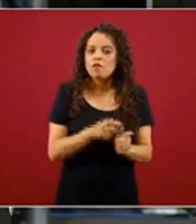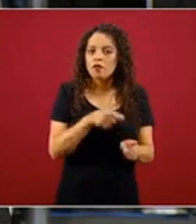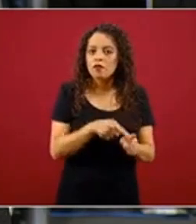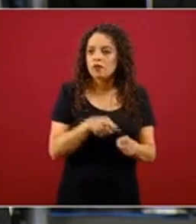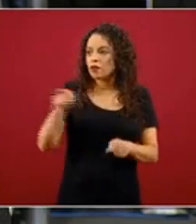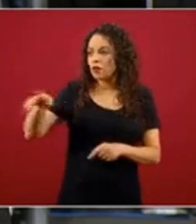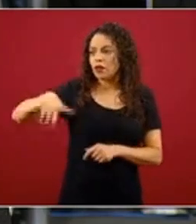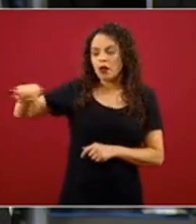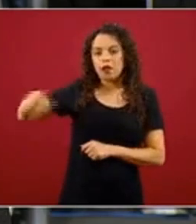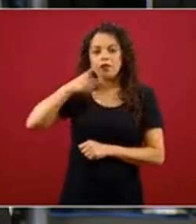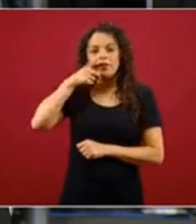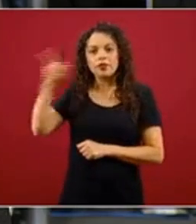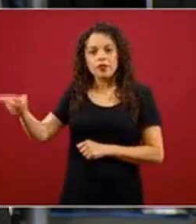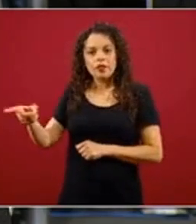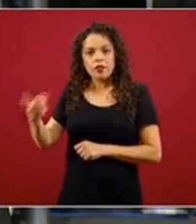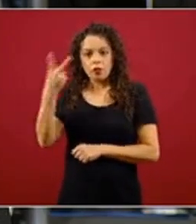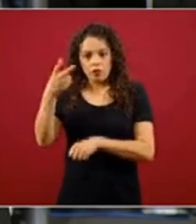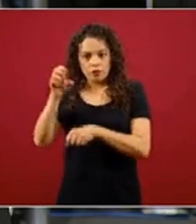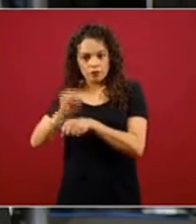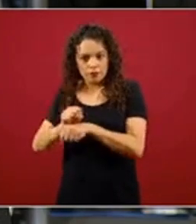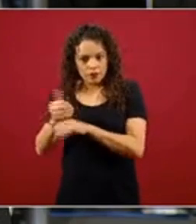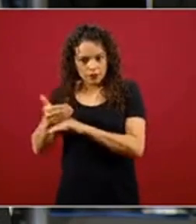también eran grupos oligárquicos.